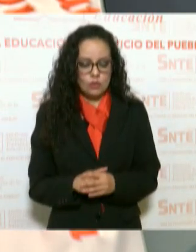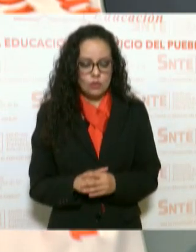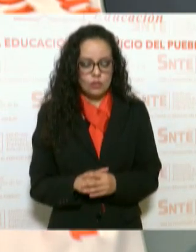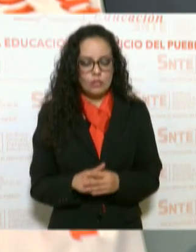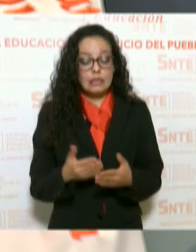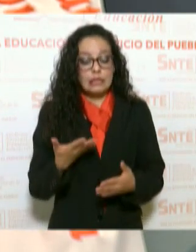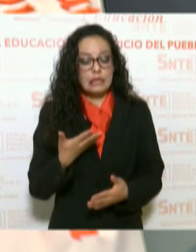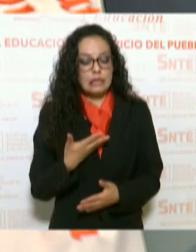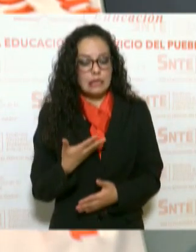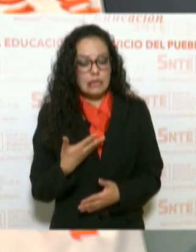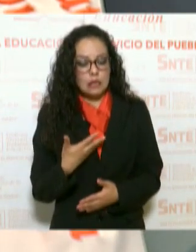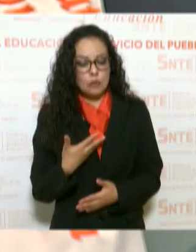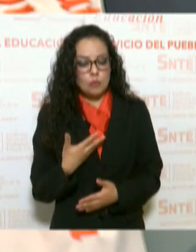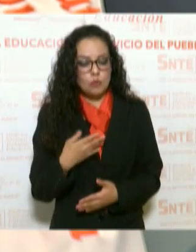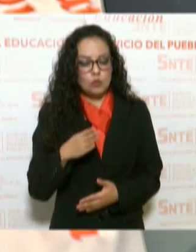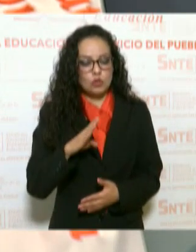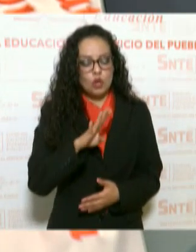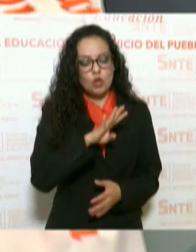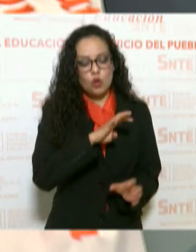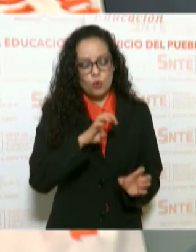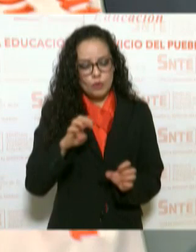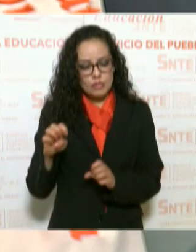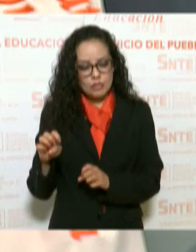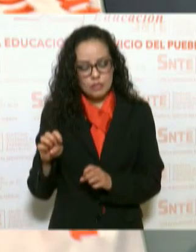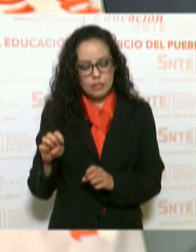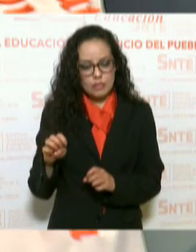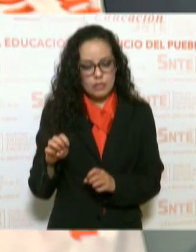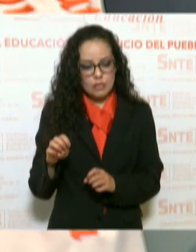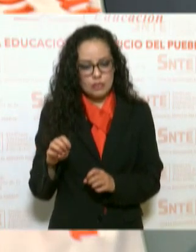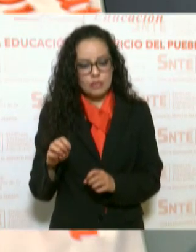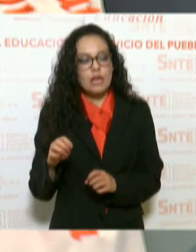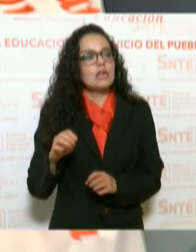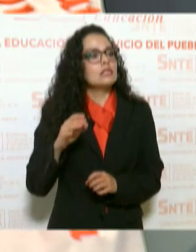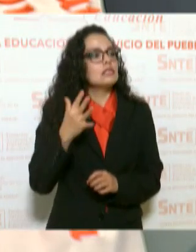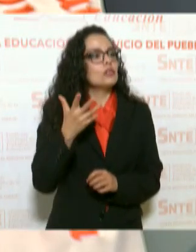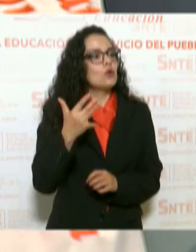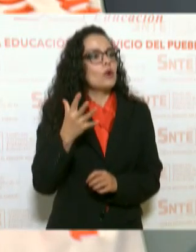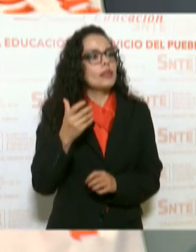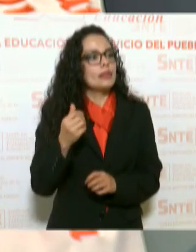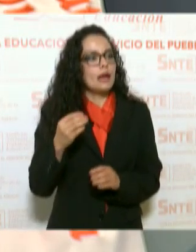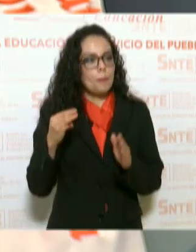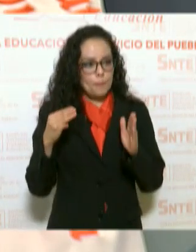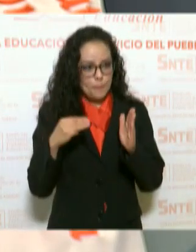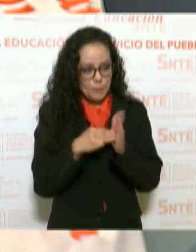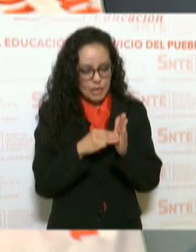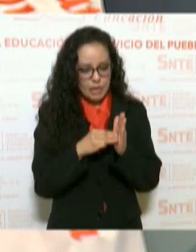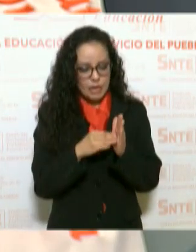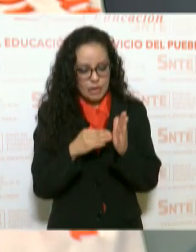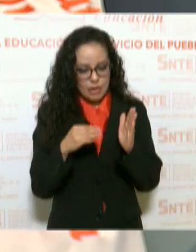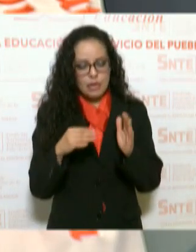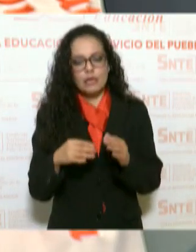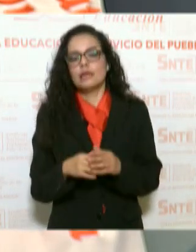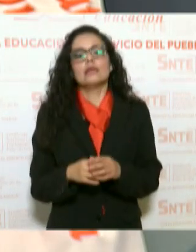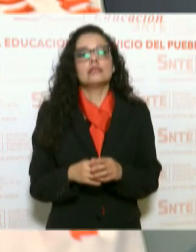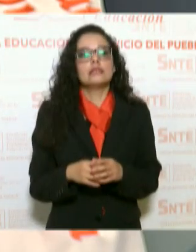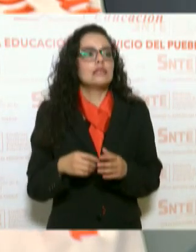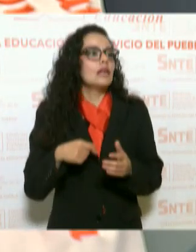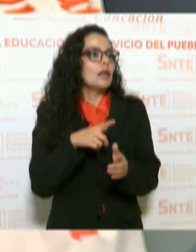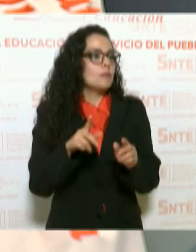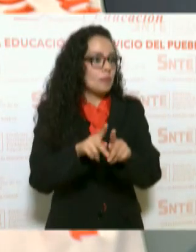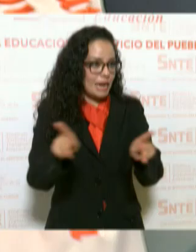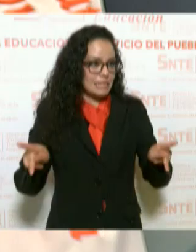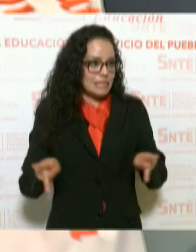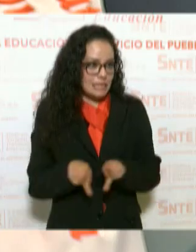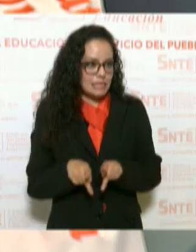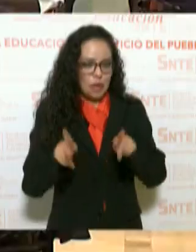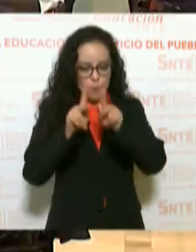llevamos 950 mil basificaciones en todos los niveles educativos, dando certeza laboral a quienes